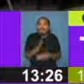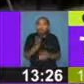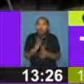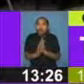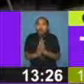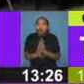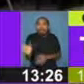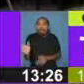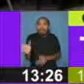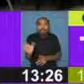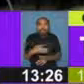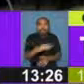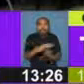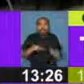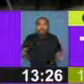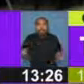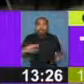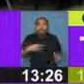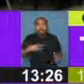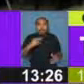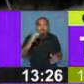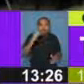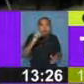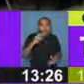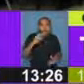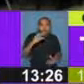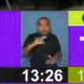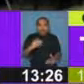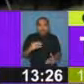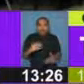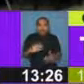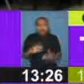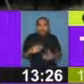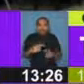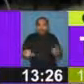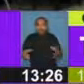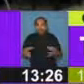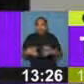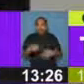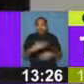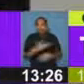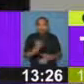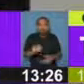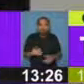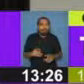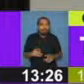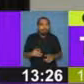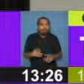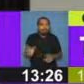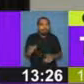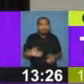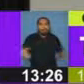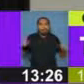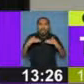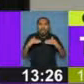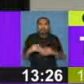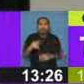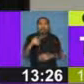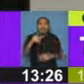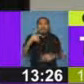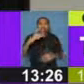la condición social que tengan todos por igual y ese delantal blanco